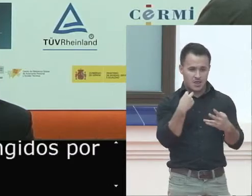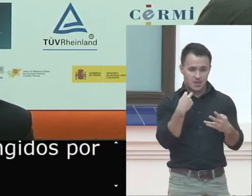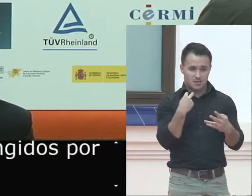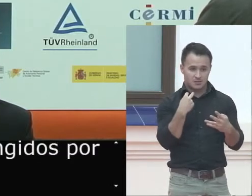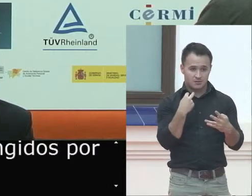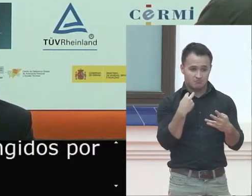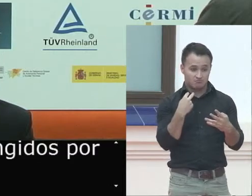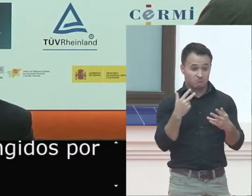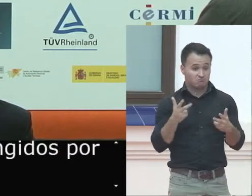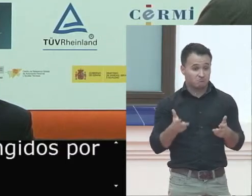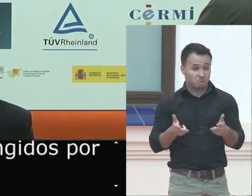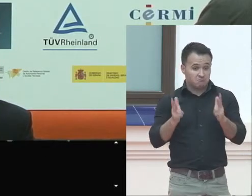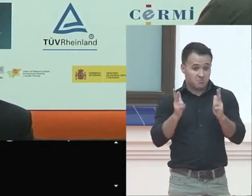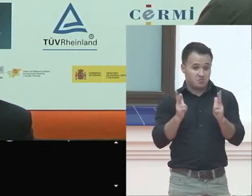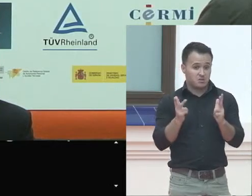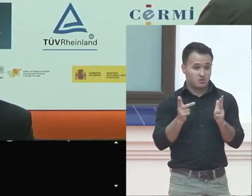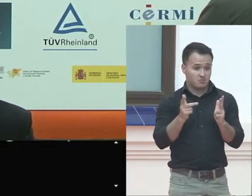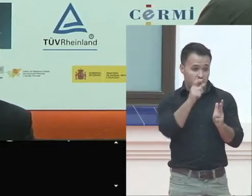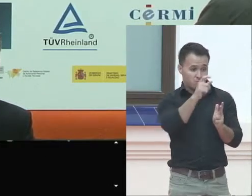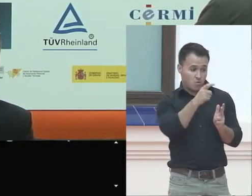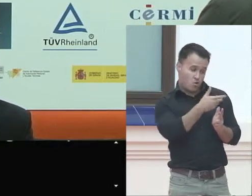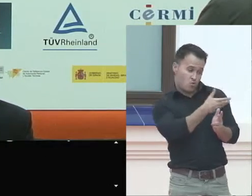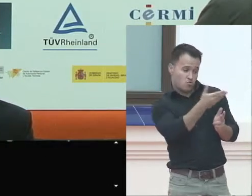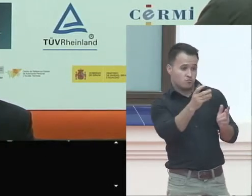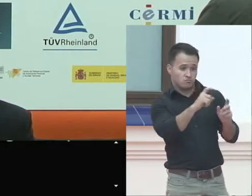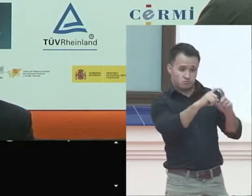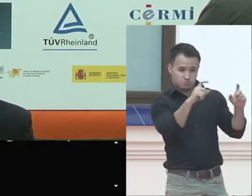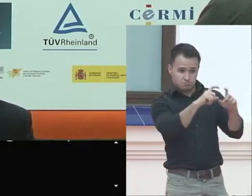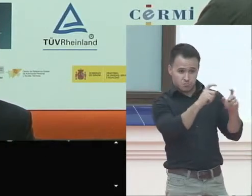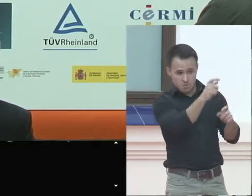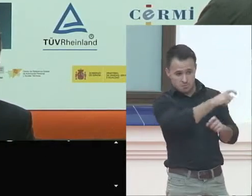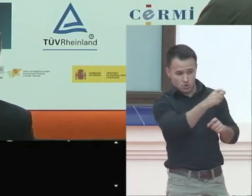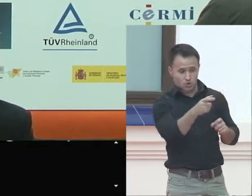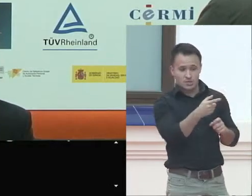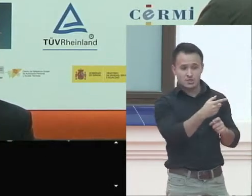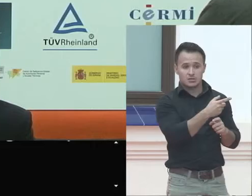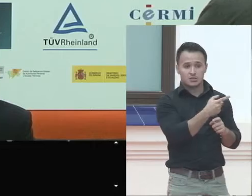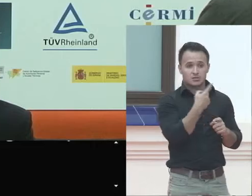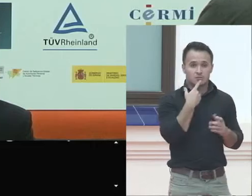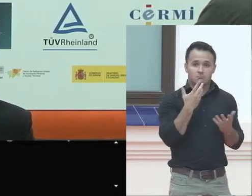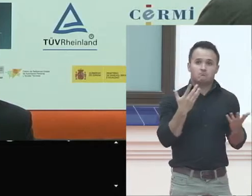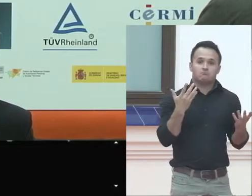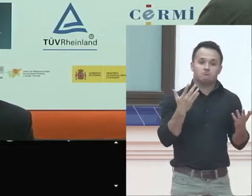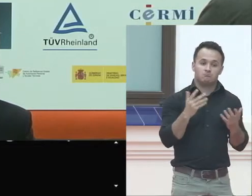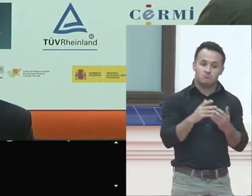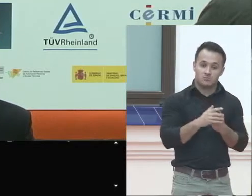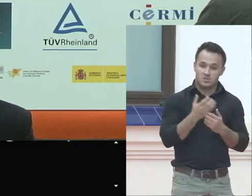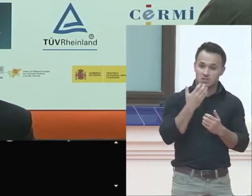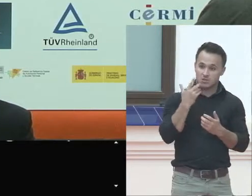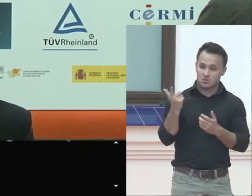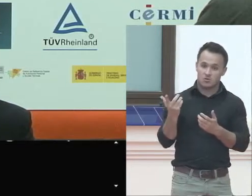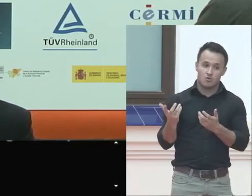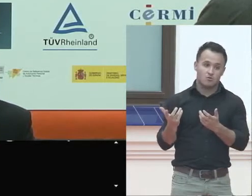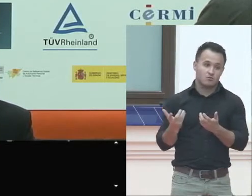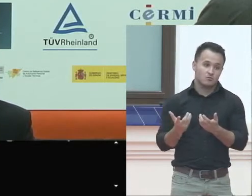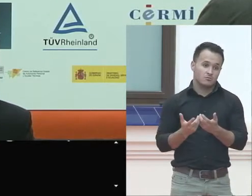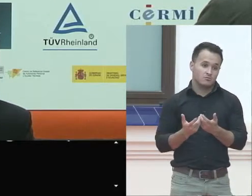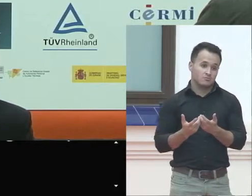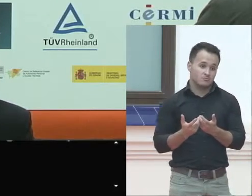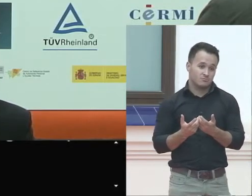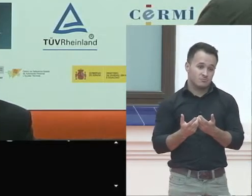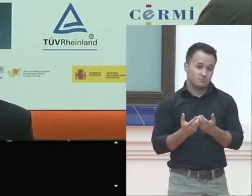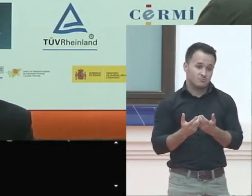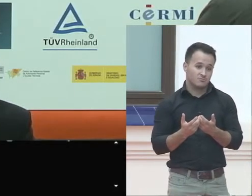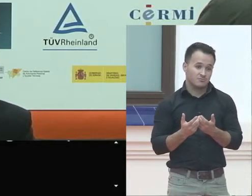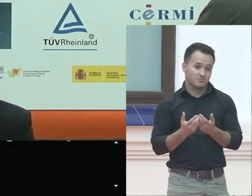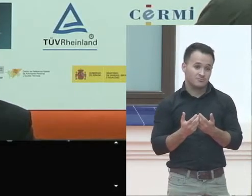que permite a los otros demás a decir, oye, si estáis cocinando la cama para todos